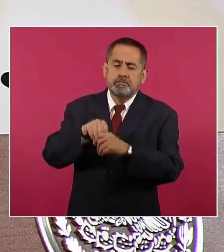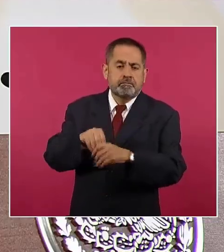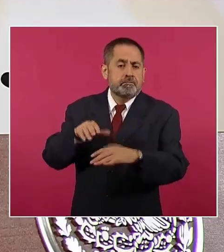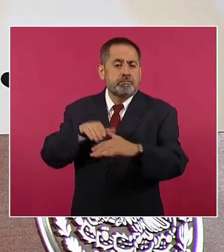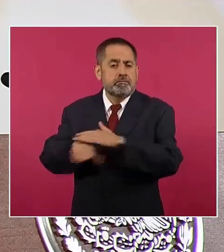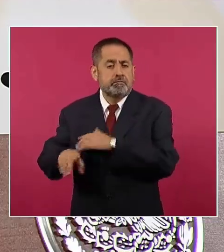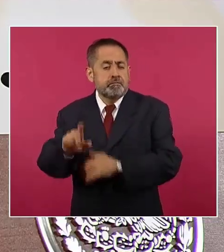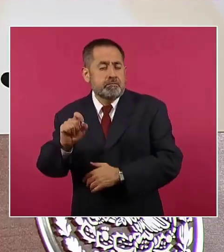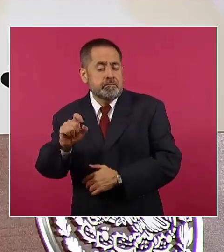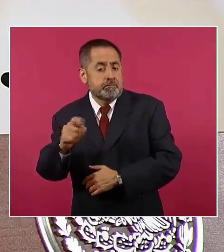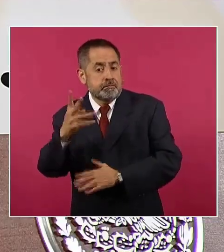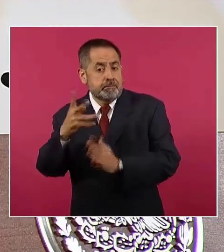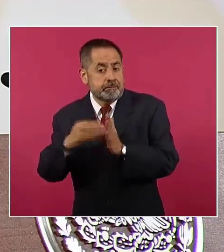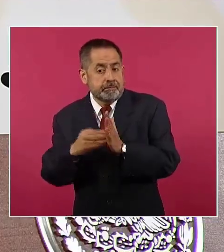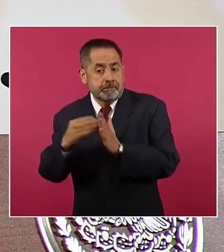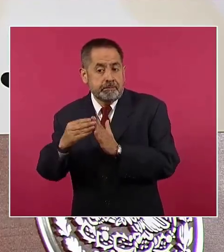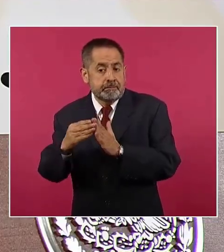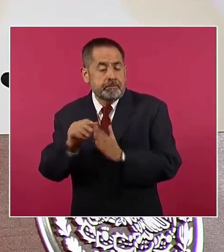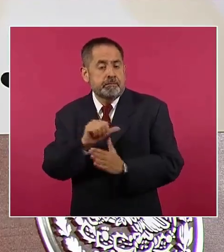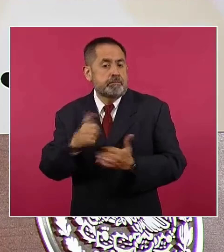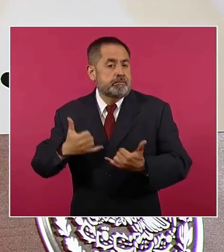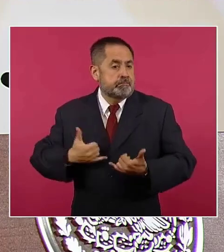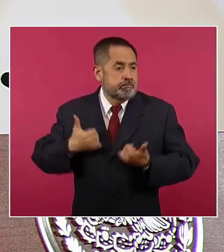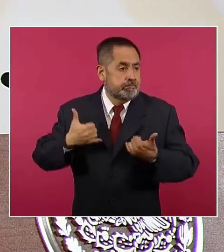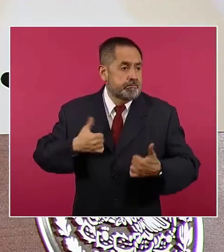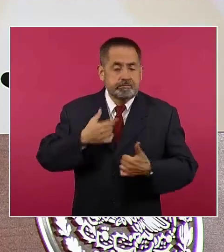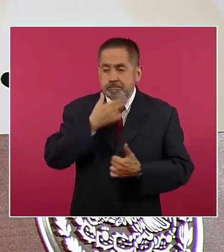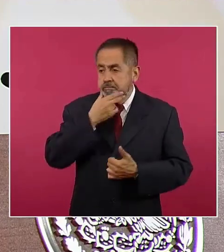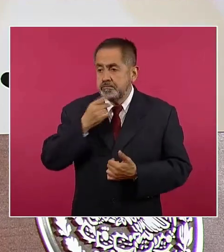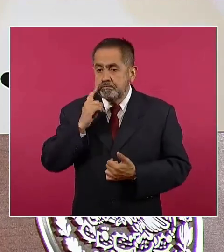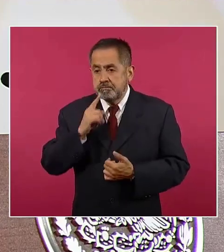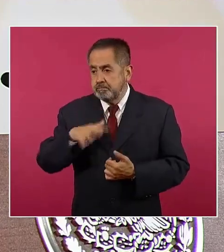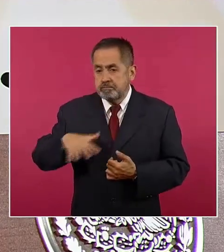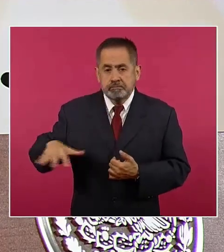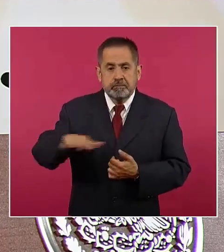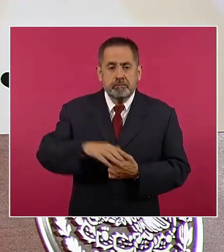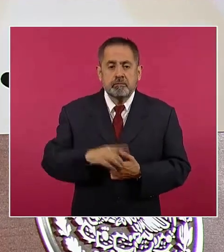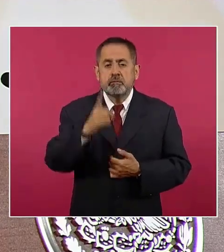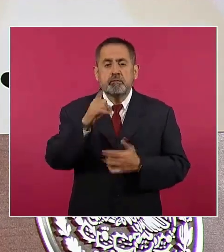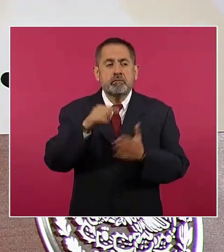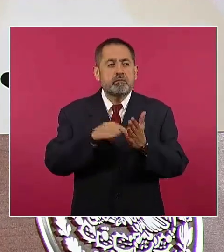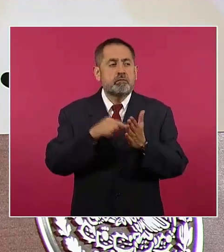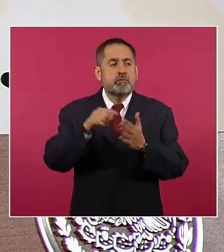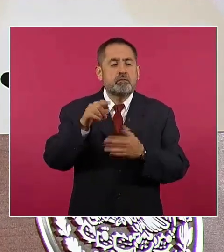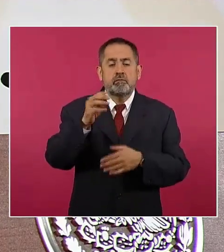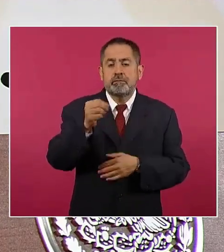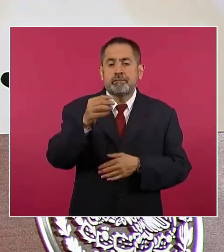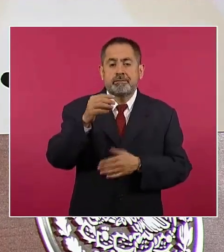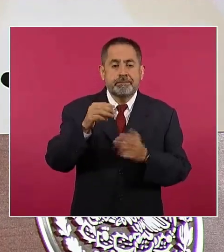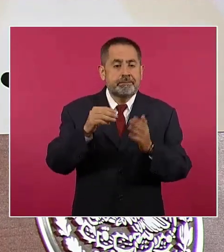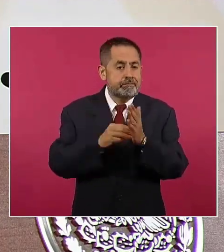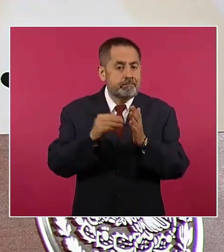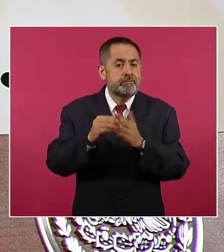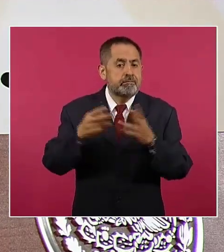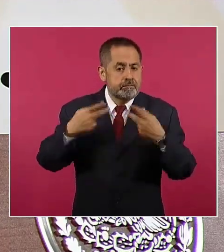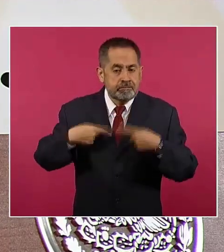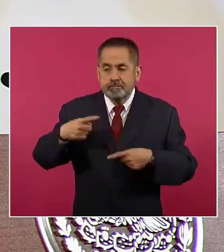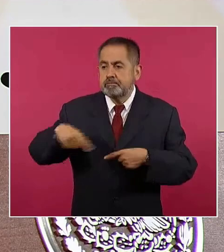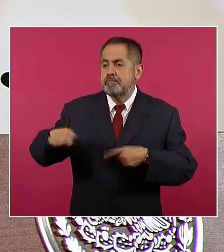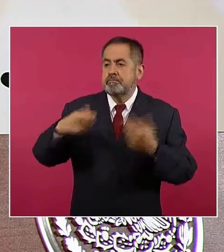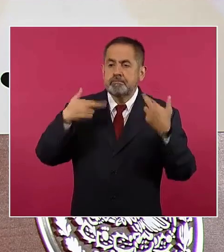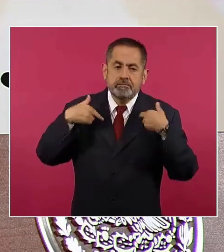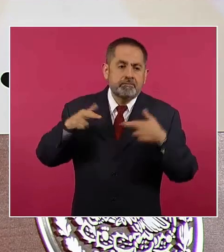millones de niñas, niños, adolescentes y jóvenes, así como más de 1.9 millones de docentes, directivos, personal